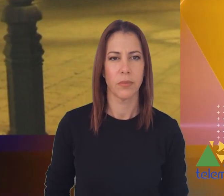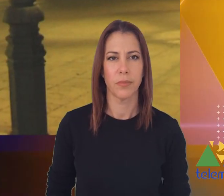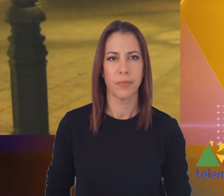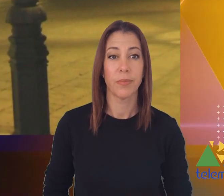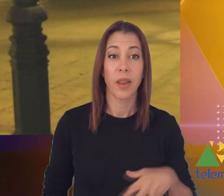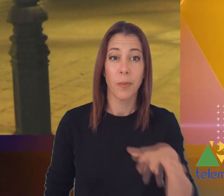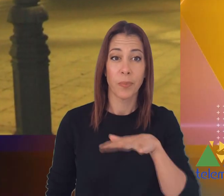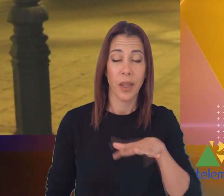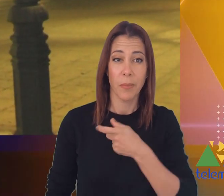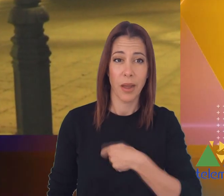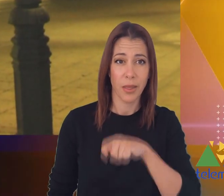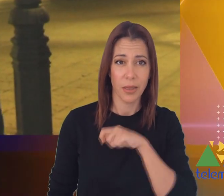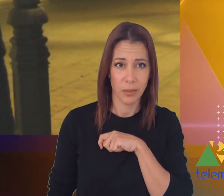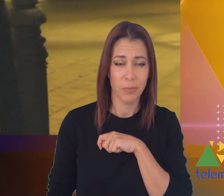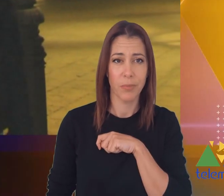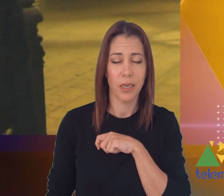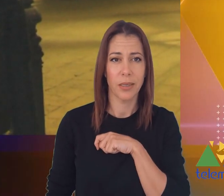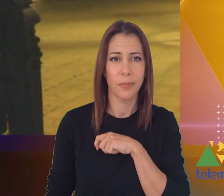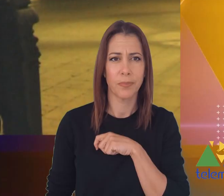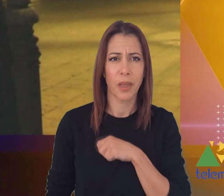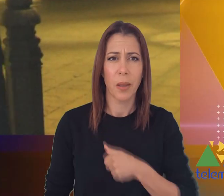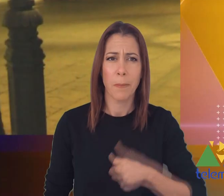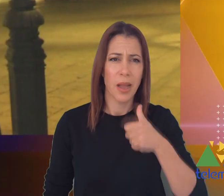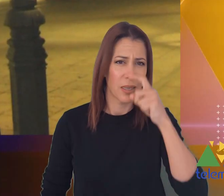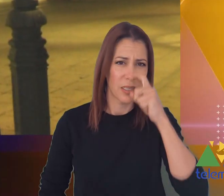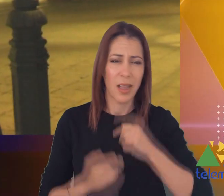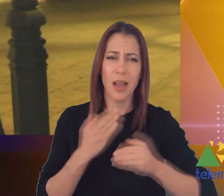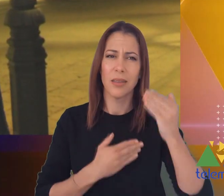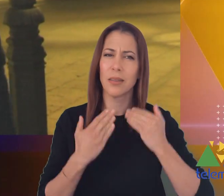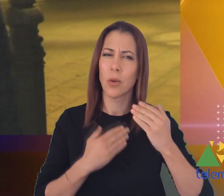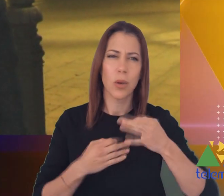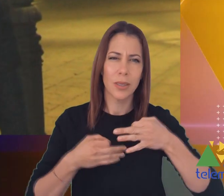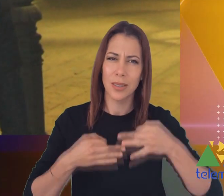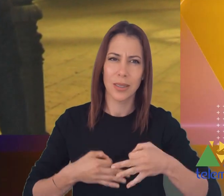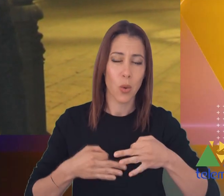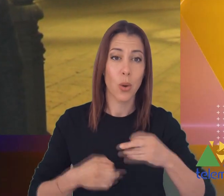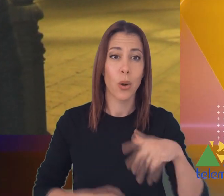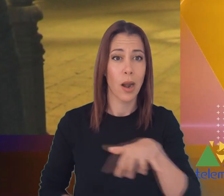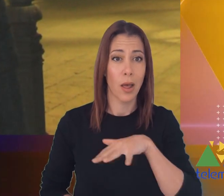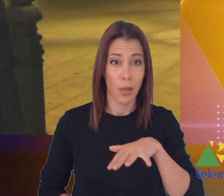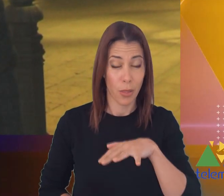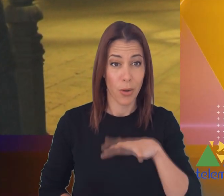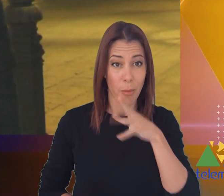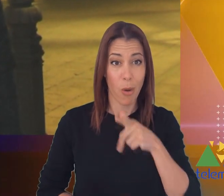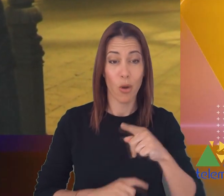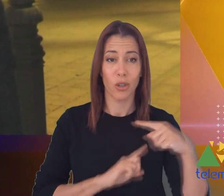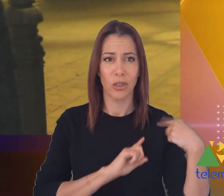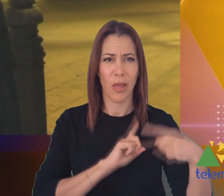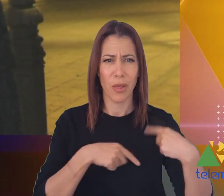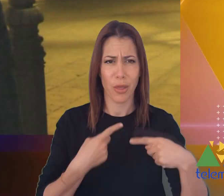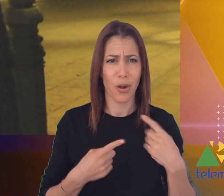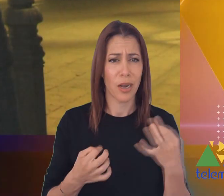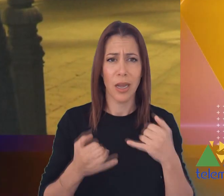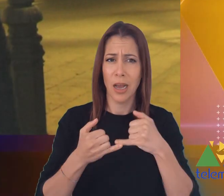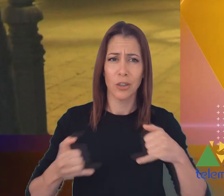La Plaza de España, la plaza más antigua y seguramente el sitio donde tradicionalmente han ocurrido los